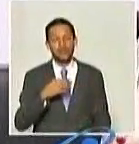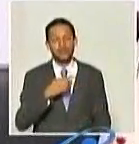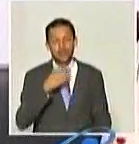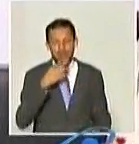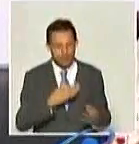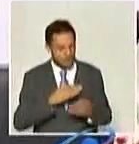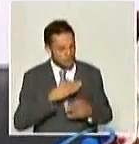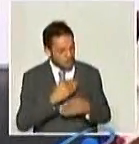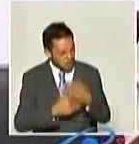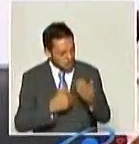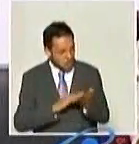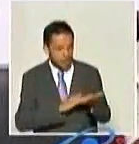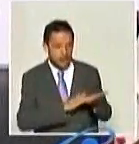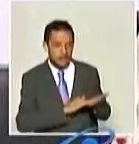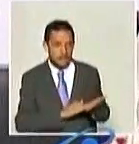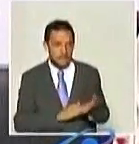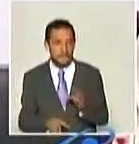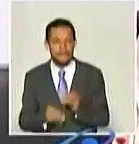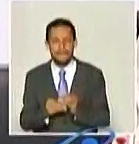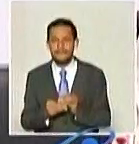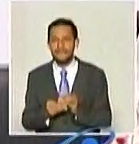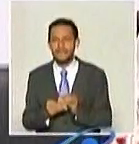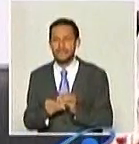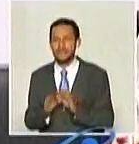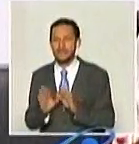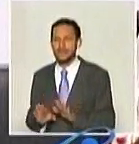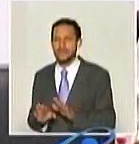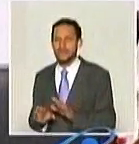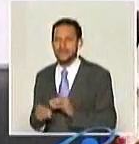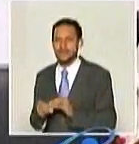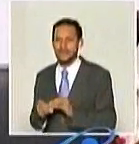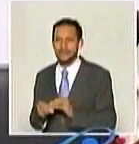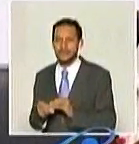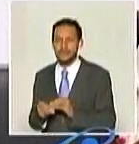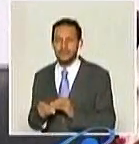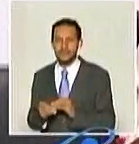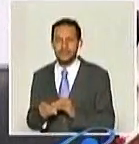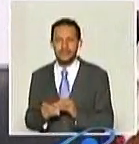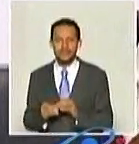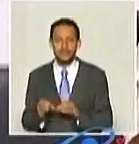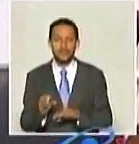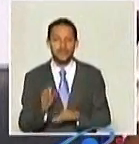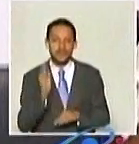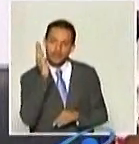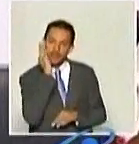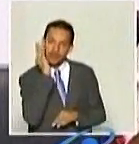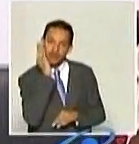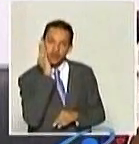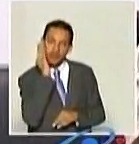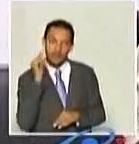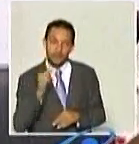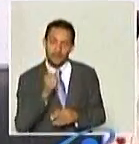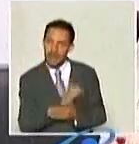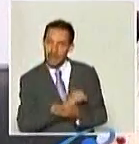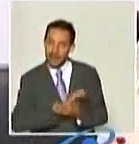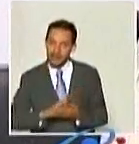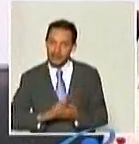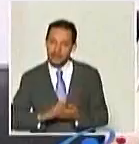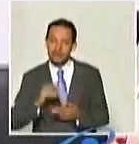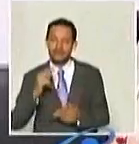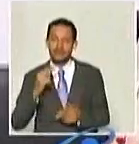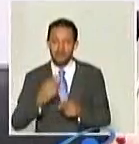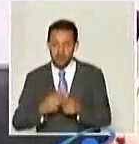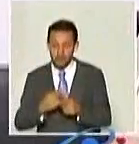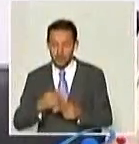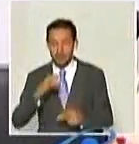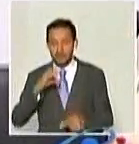teléfono celular. Ahí está en el sector de compras del celular, pone eso, es gratuito, y ahí está el podómetro, y